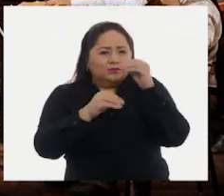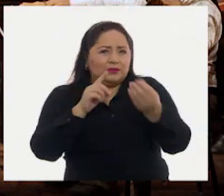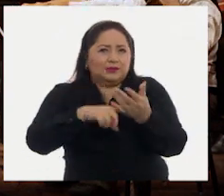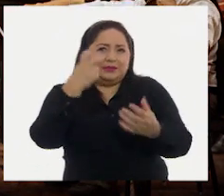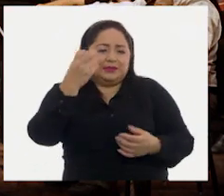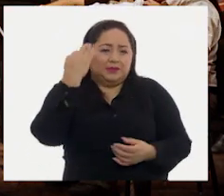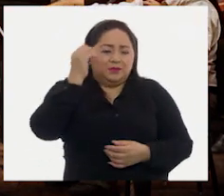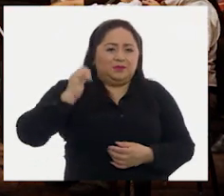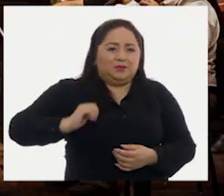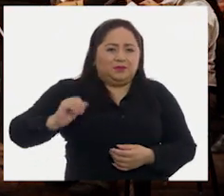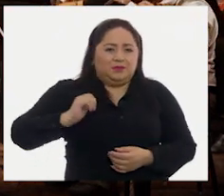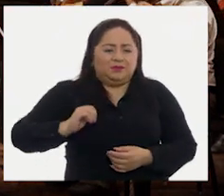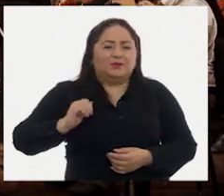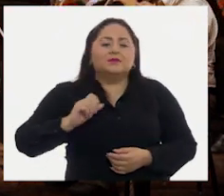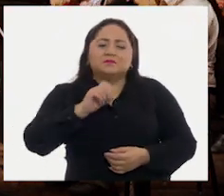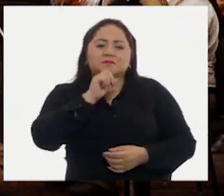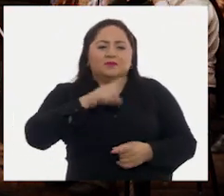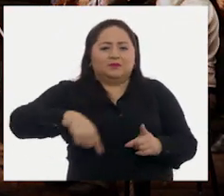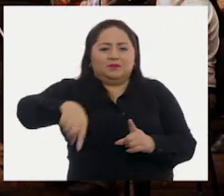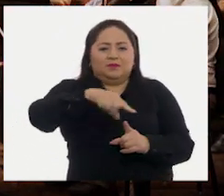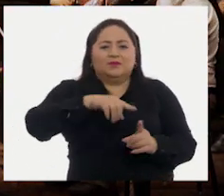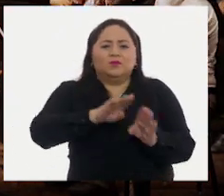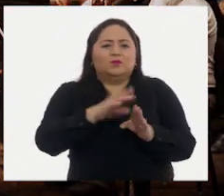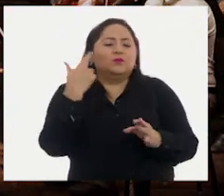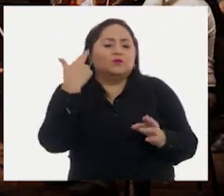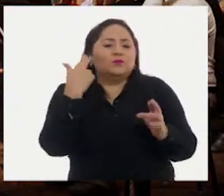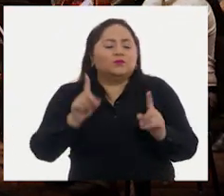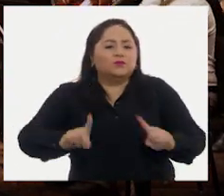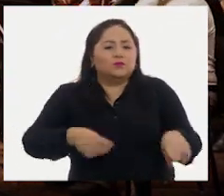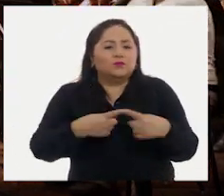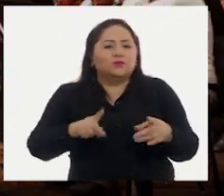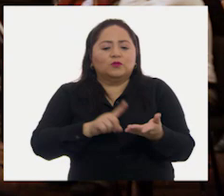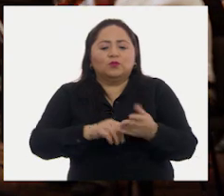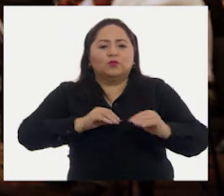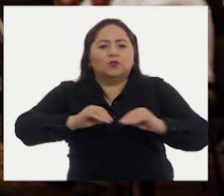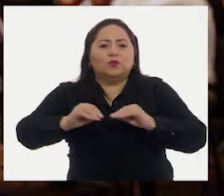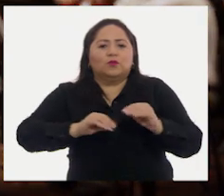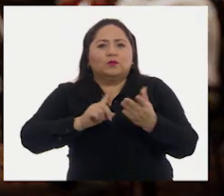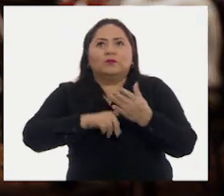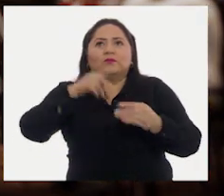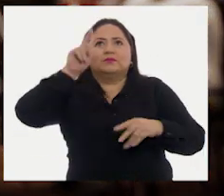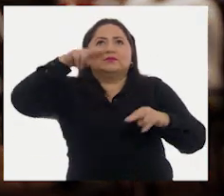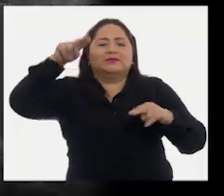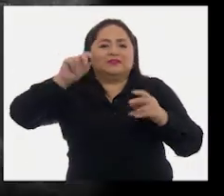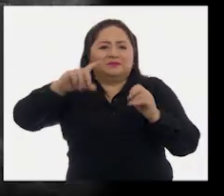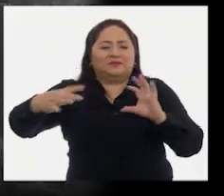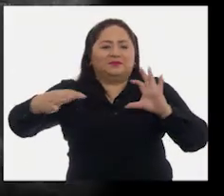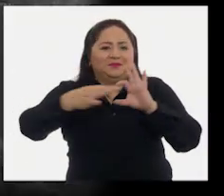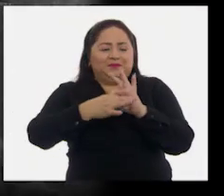la época eran la contrapartida, en términos musicales, del movimiento muralista.